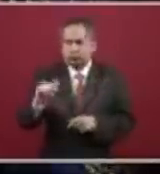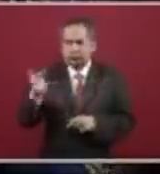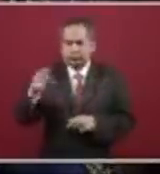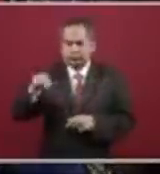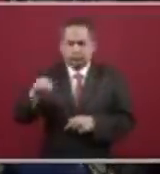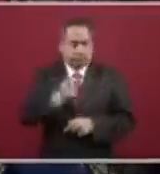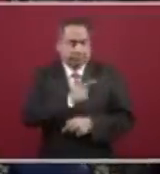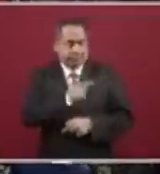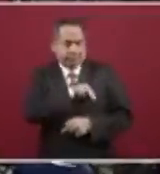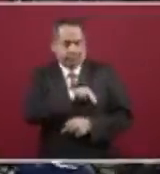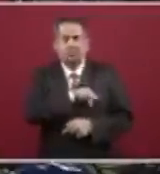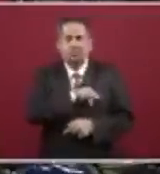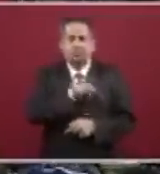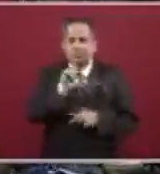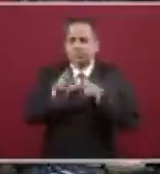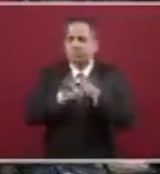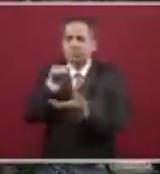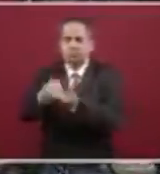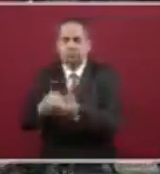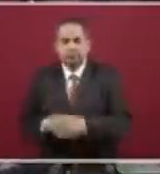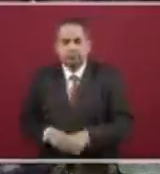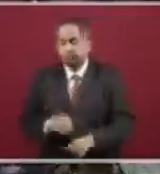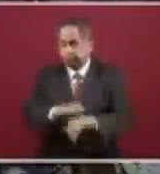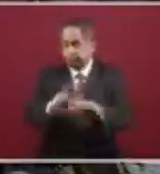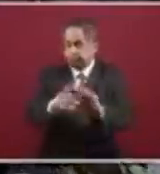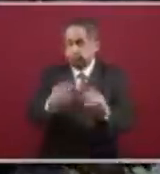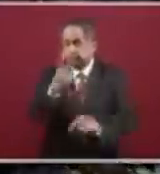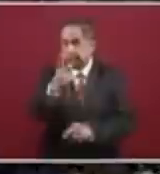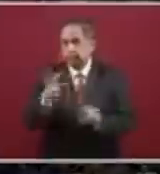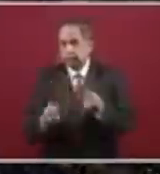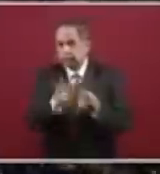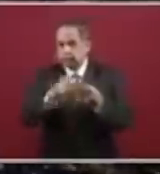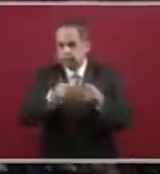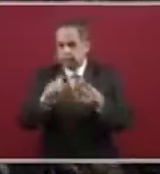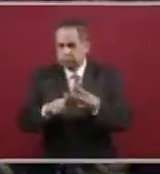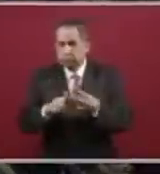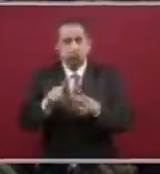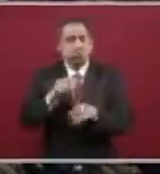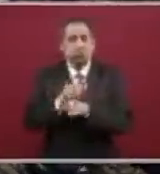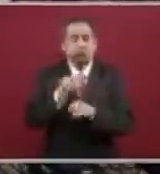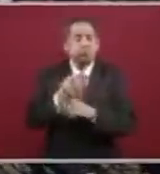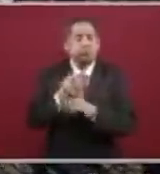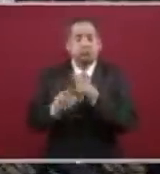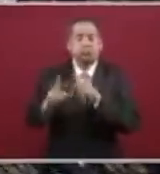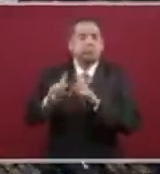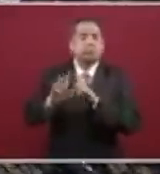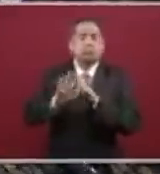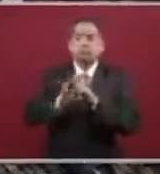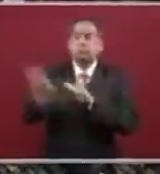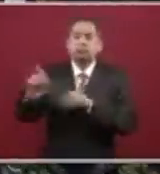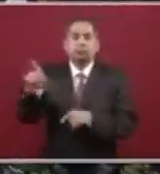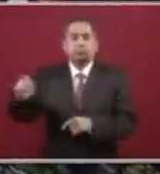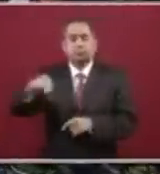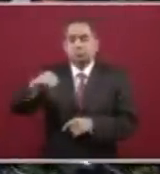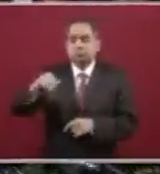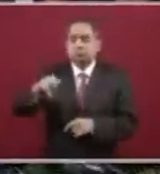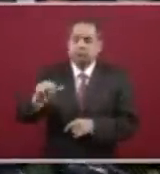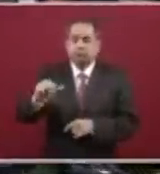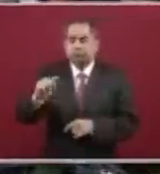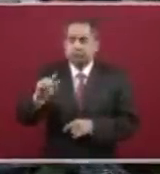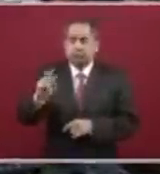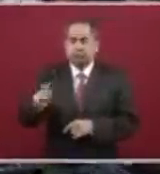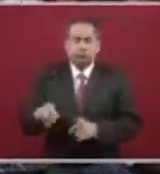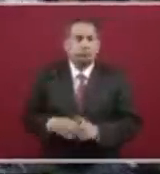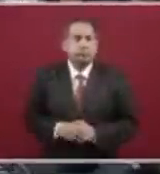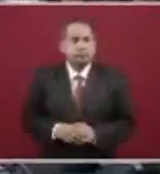si les parecen dos más porque este salimos a la mina buenos dias presidente michelle sala de la